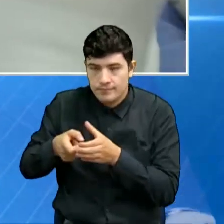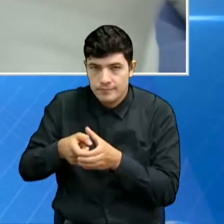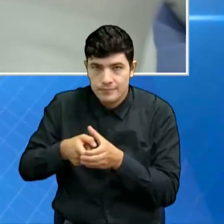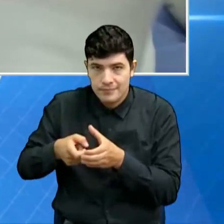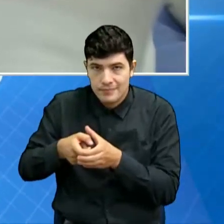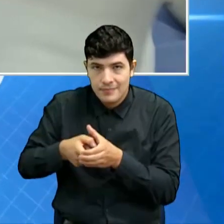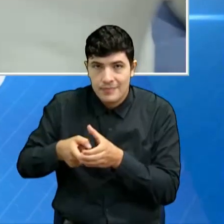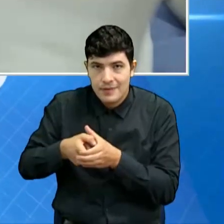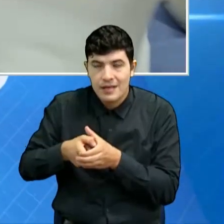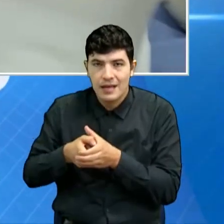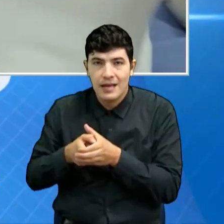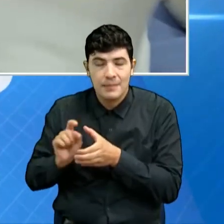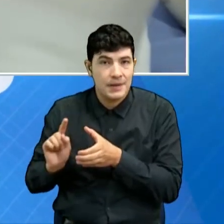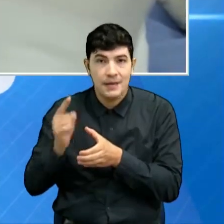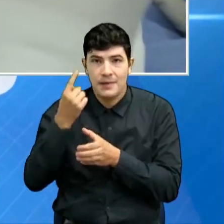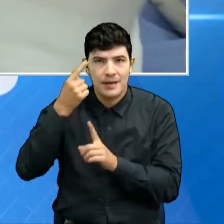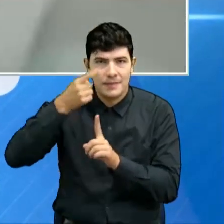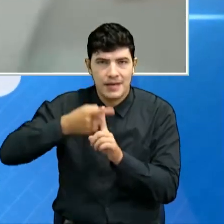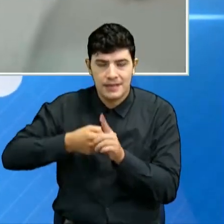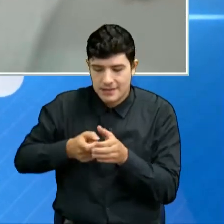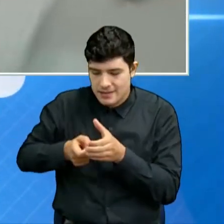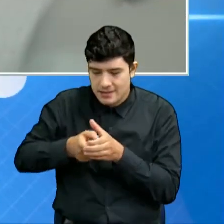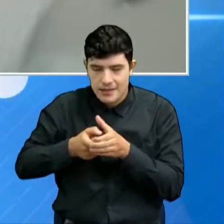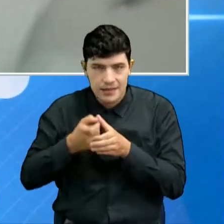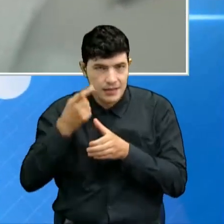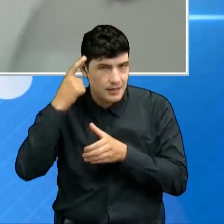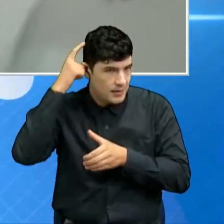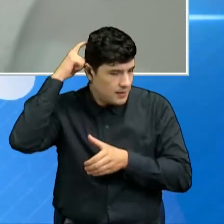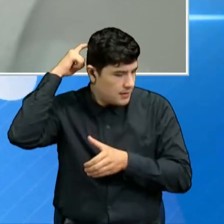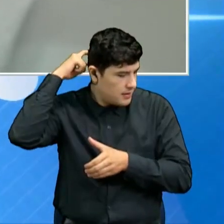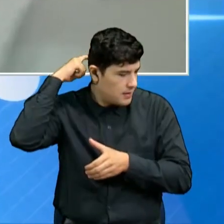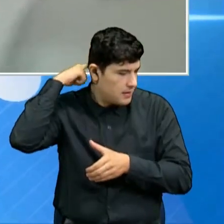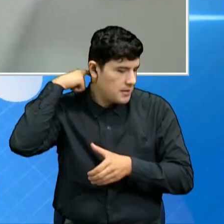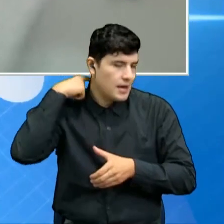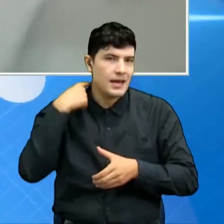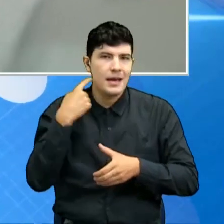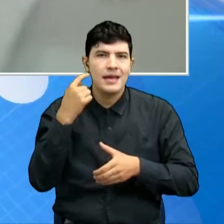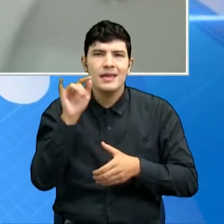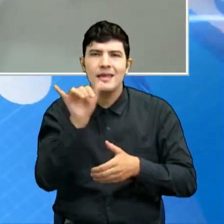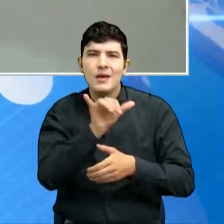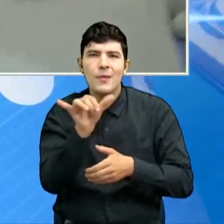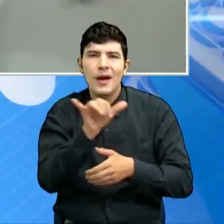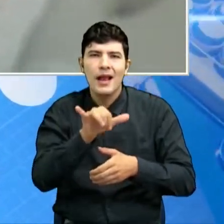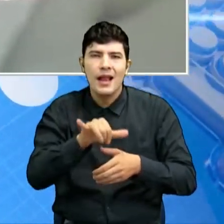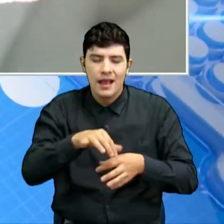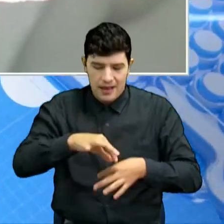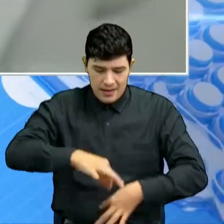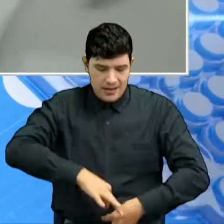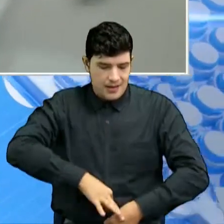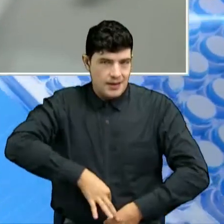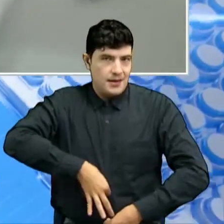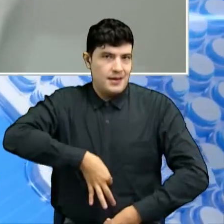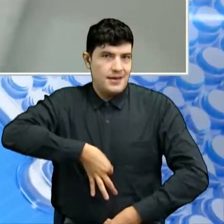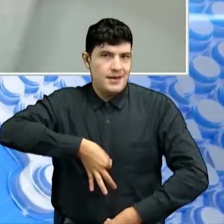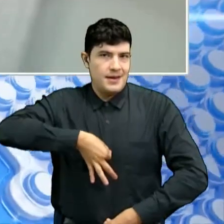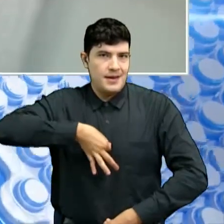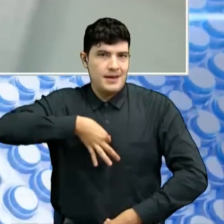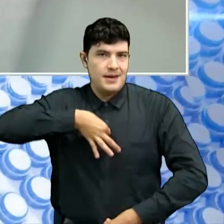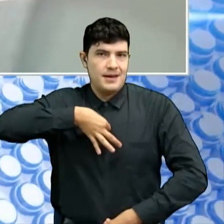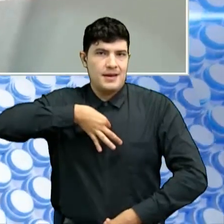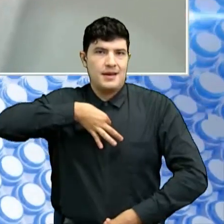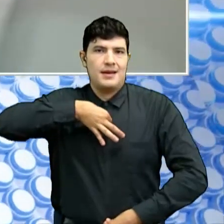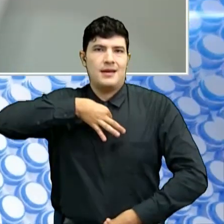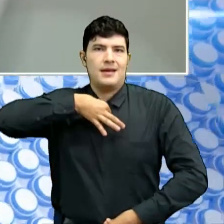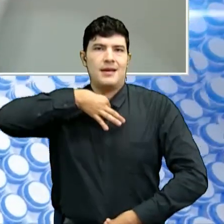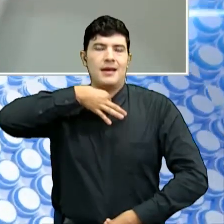como una cremallera. Imagínate una cremallera que no cierra bien, de tal manera que quedan expuestos tanto los nervios como el